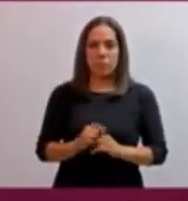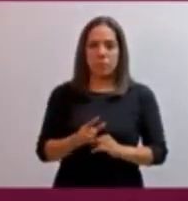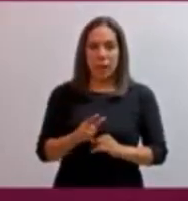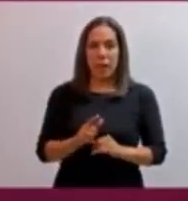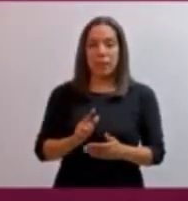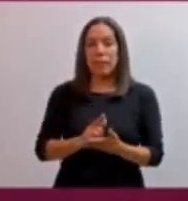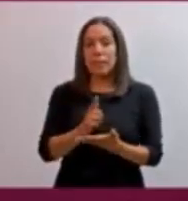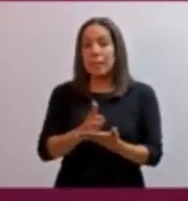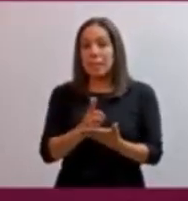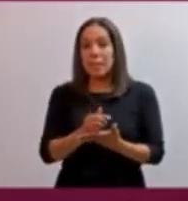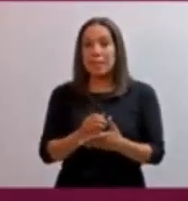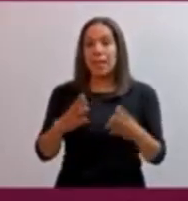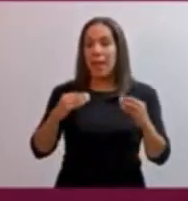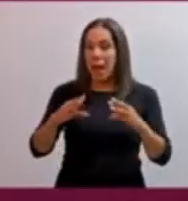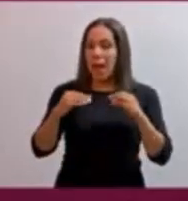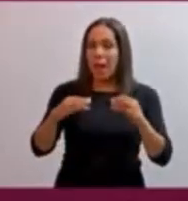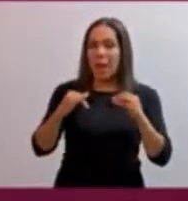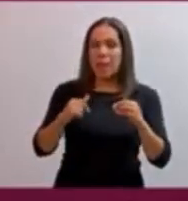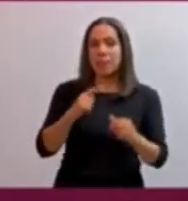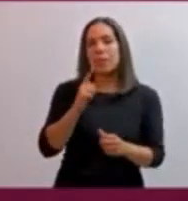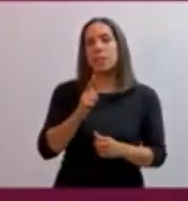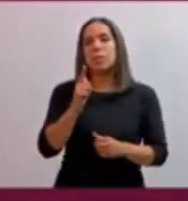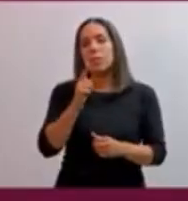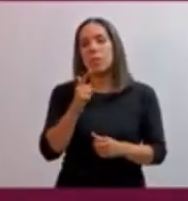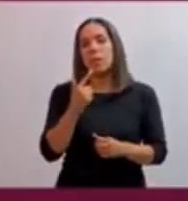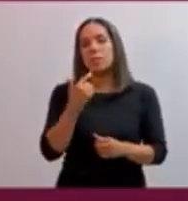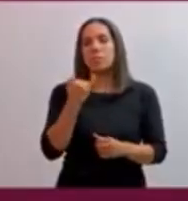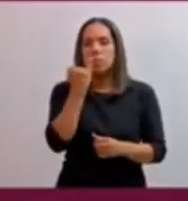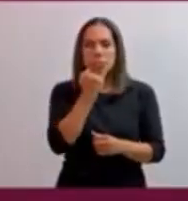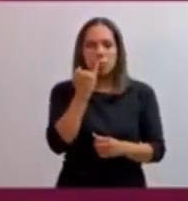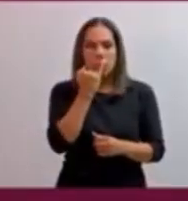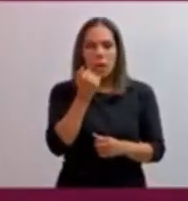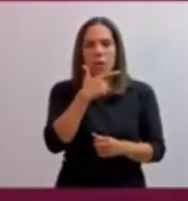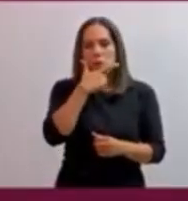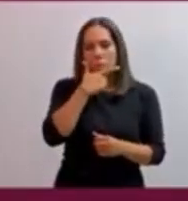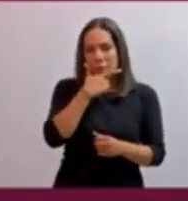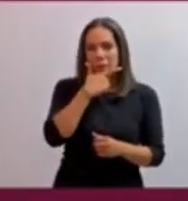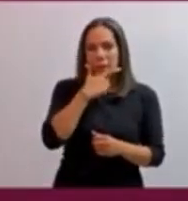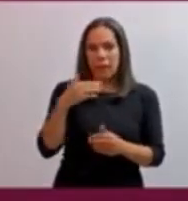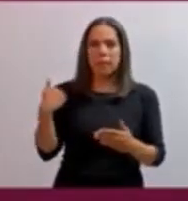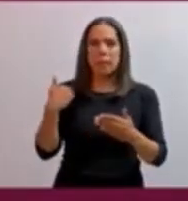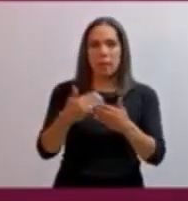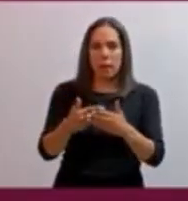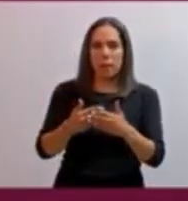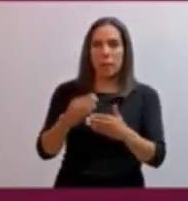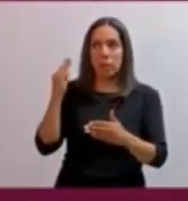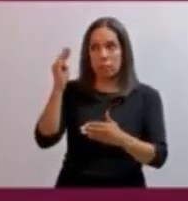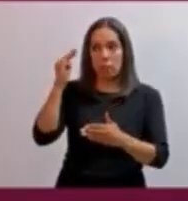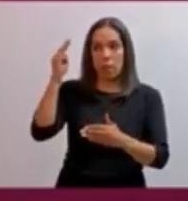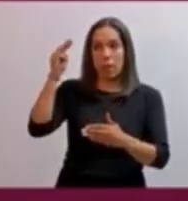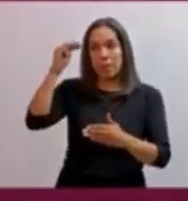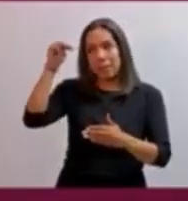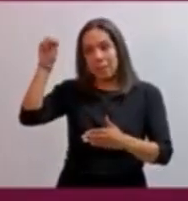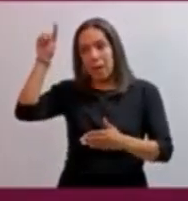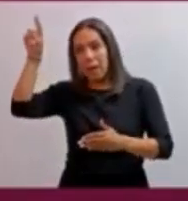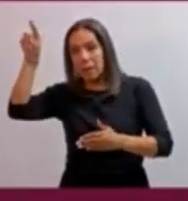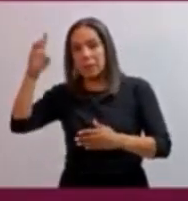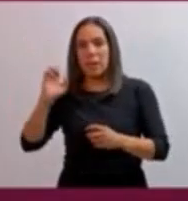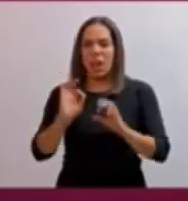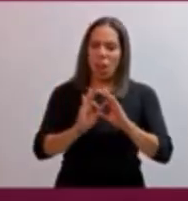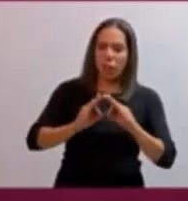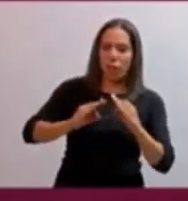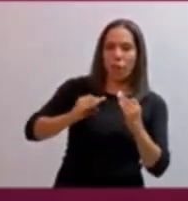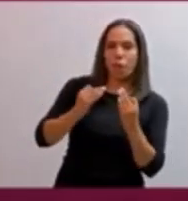Es licenciada en Enseñanza del Idioma Inglés y egresada de la Maestría en Competencias para la Formación Docente de la Escuela Nacional